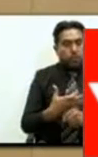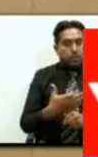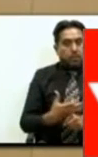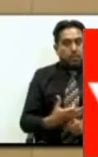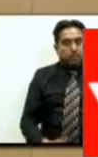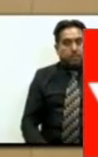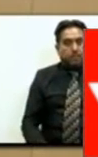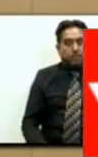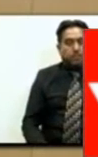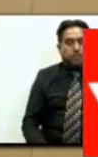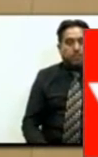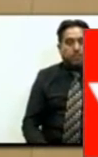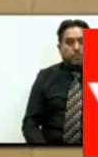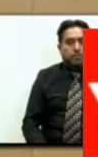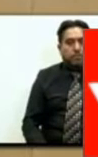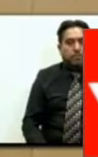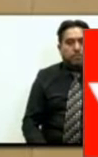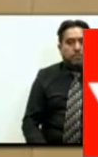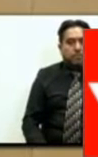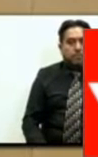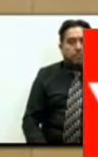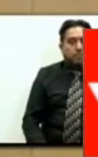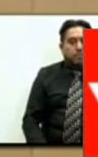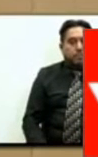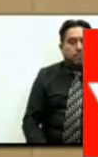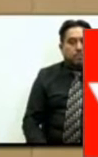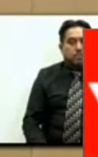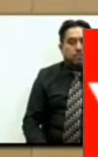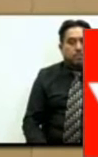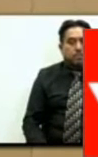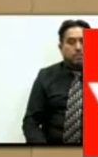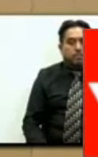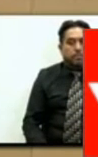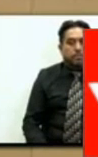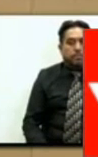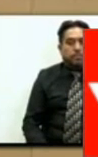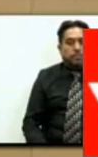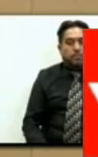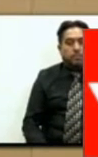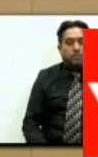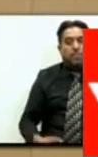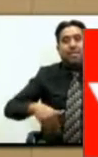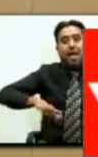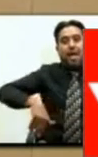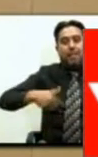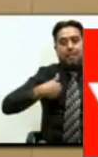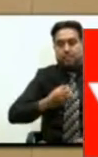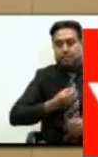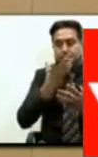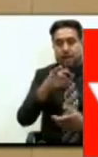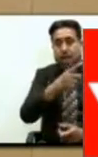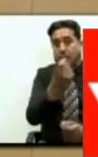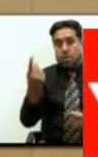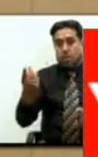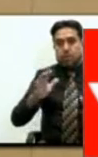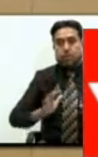a hacerlo en este momento lo que expresé con anterioridad y que a lo mejor sorprende lo que estoy